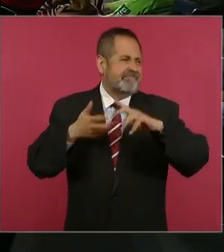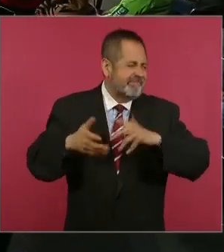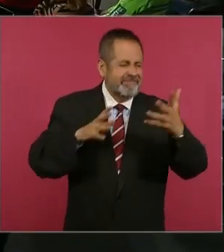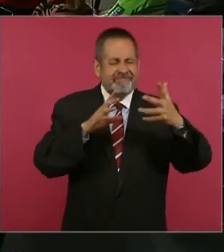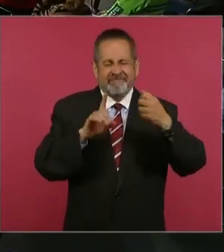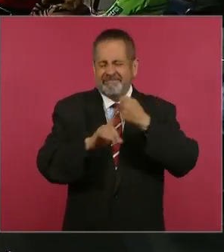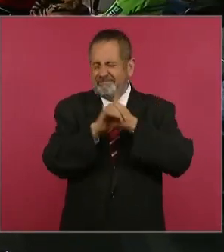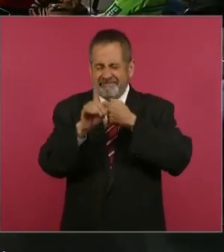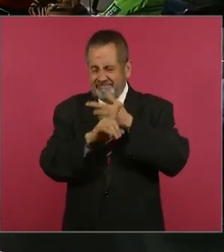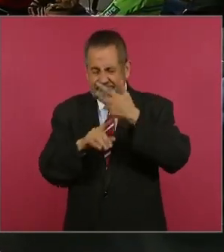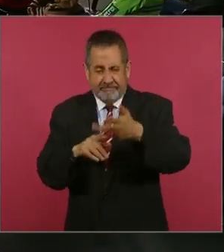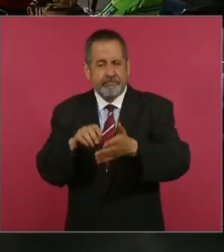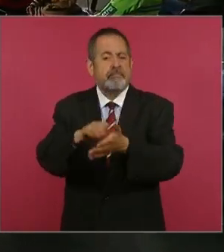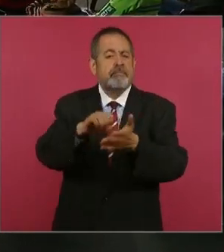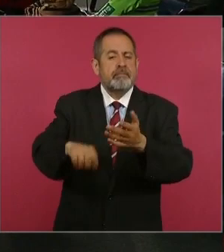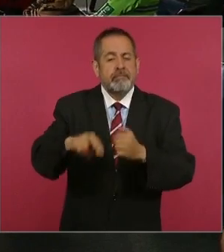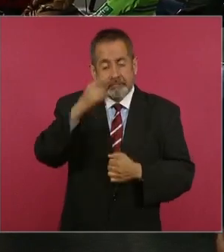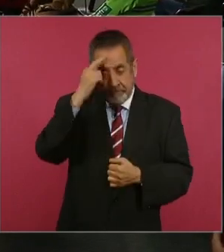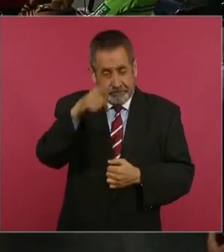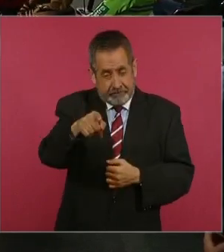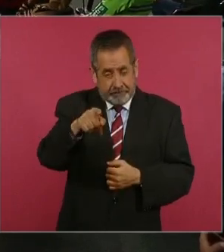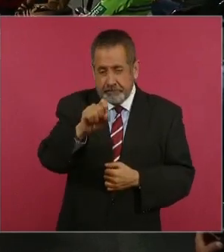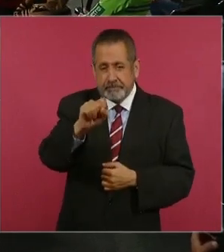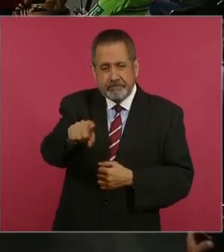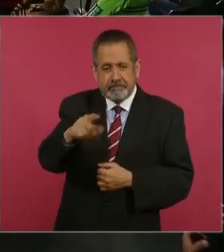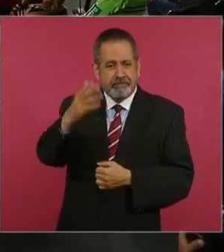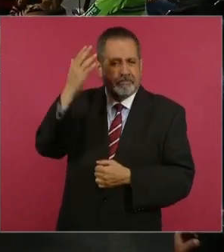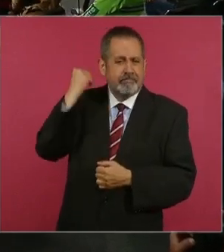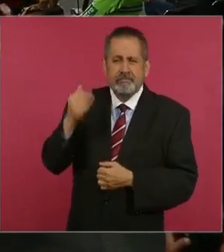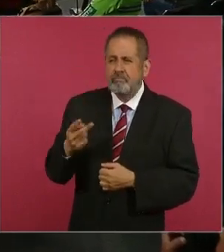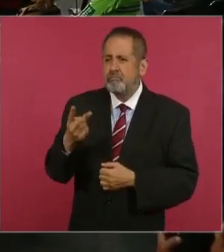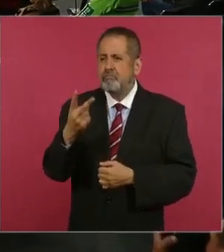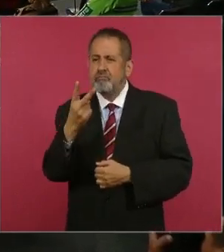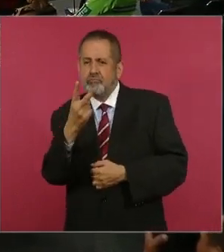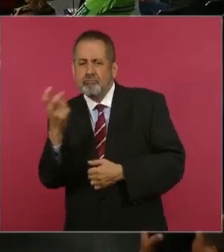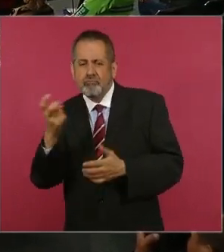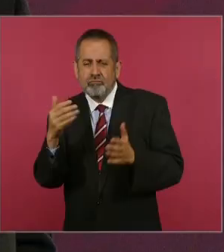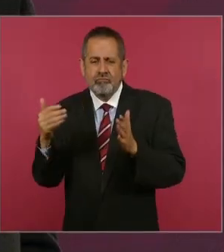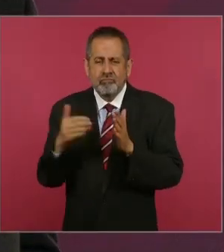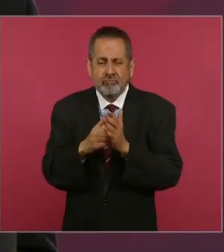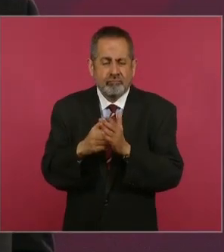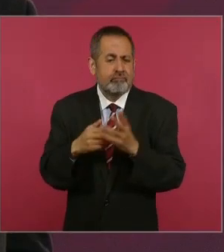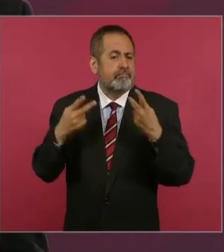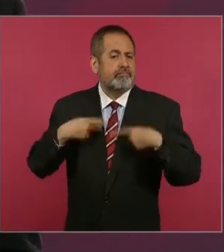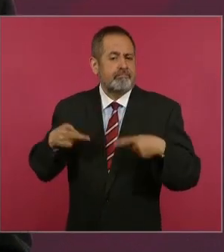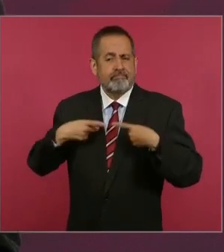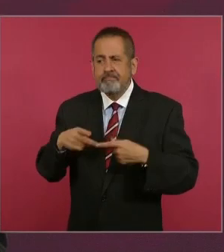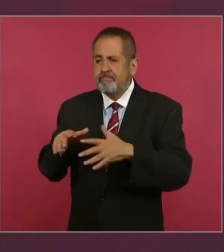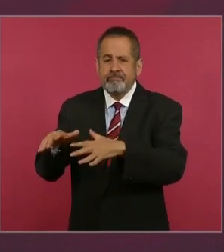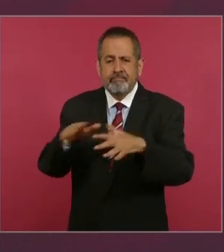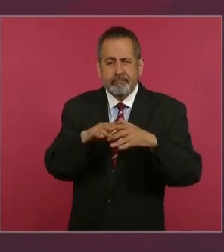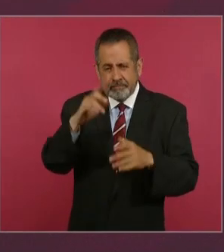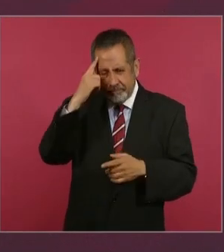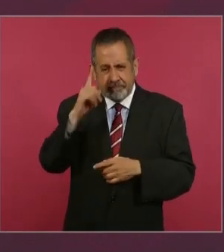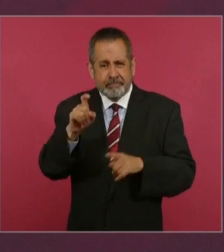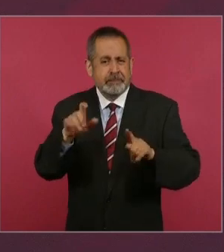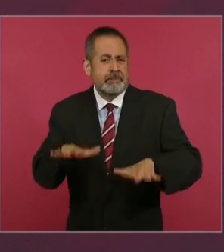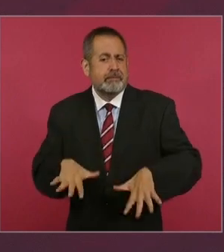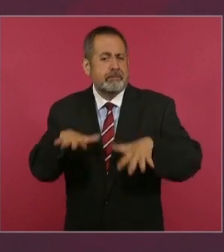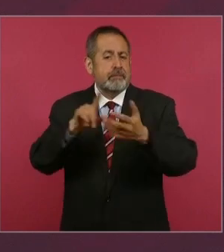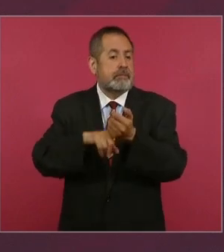tragedias por ejemplo atendimos a 200000 damnificados cuando la inundación